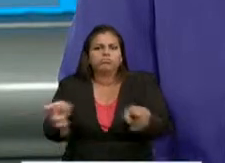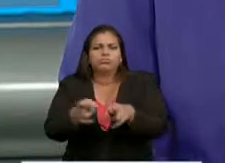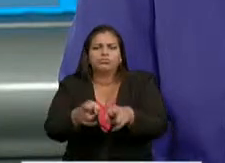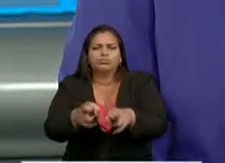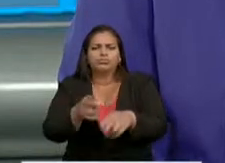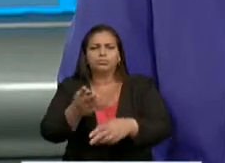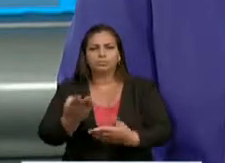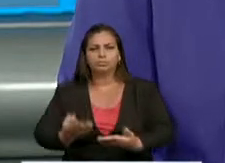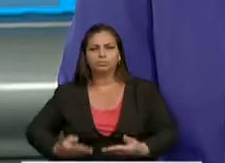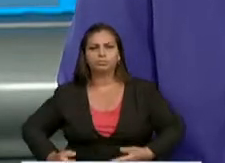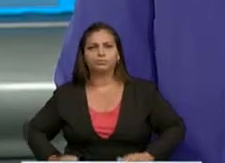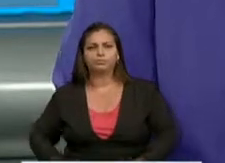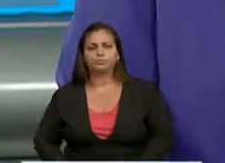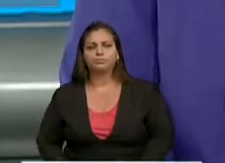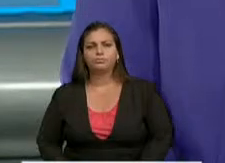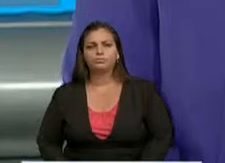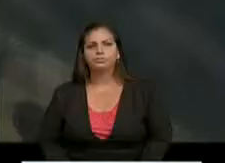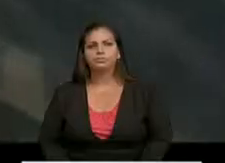lo acontecido.